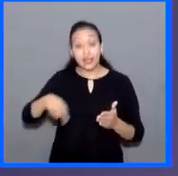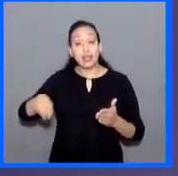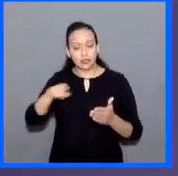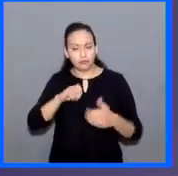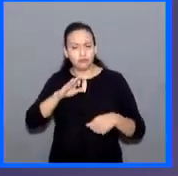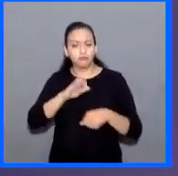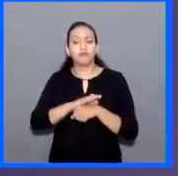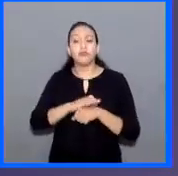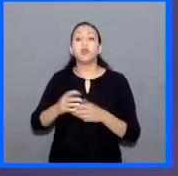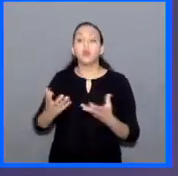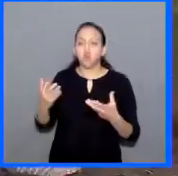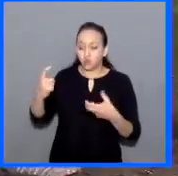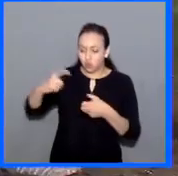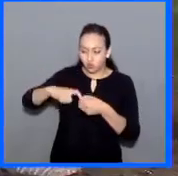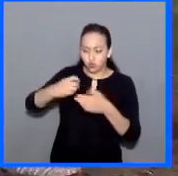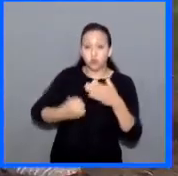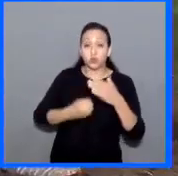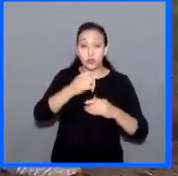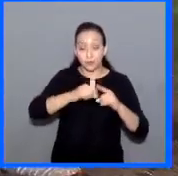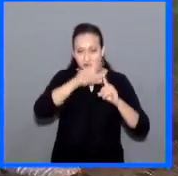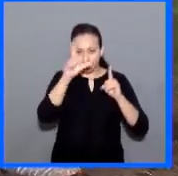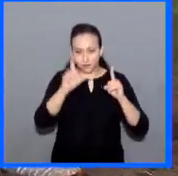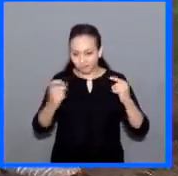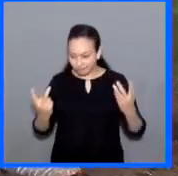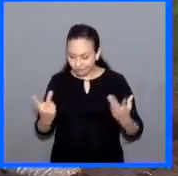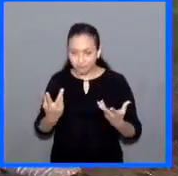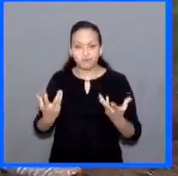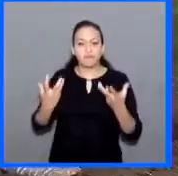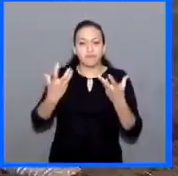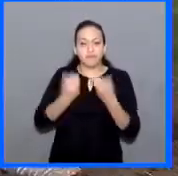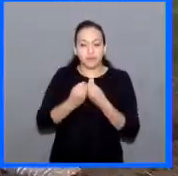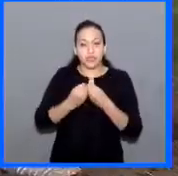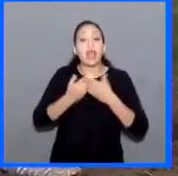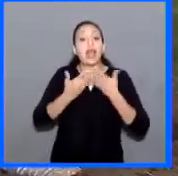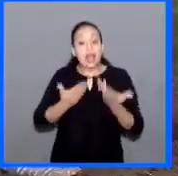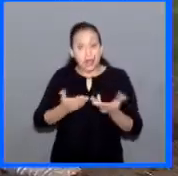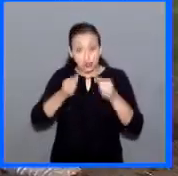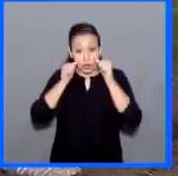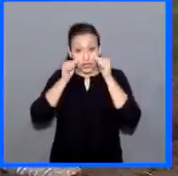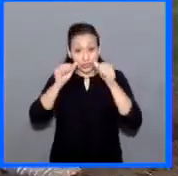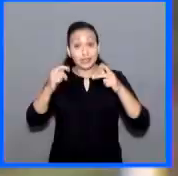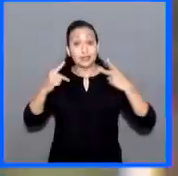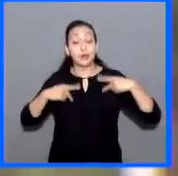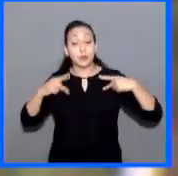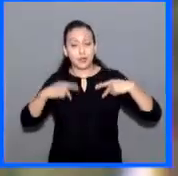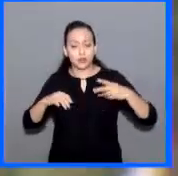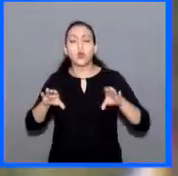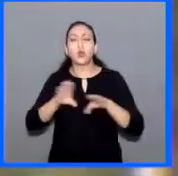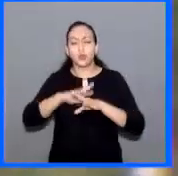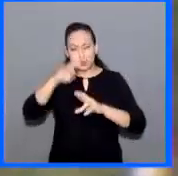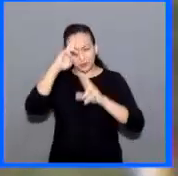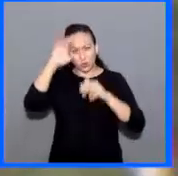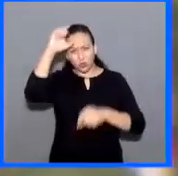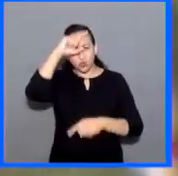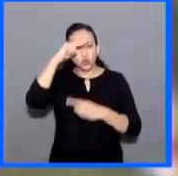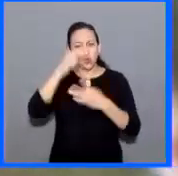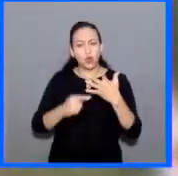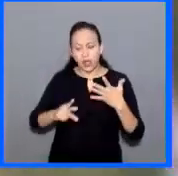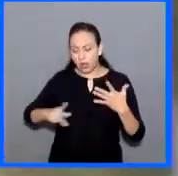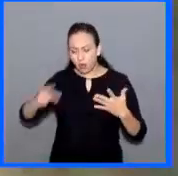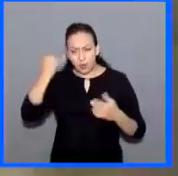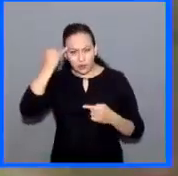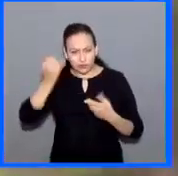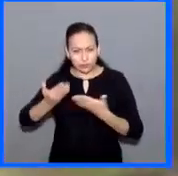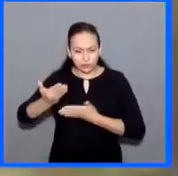conformación de la Suprema Corte, han propiciado la atención de casos con perspectiva intercultural, por lo que resaltó la importancia